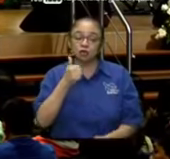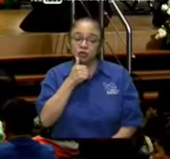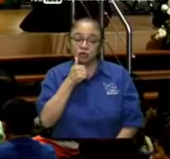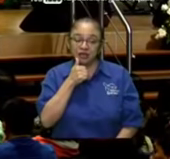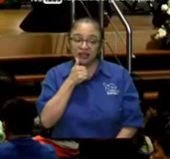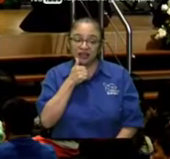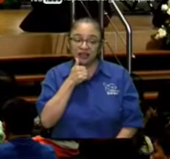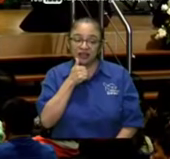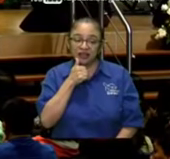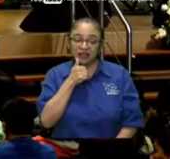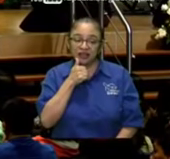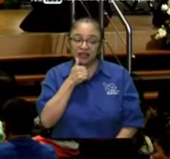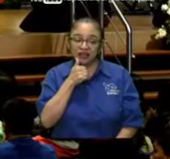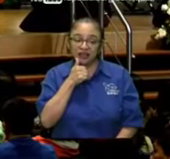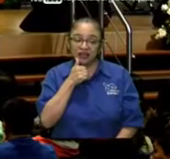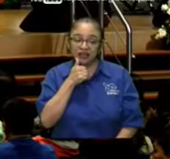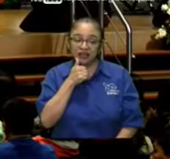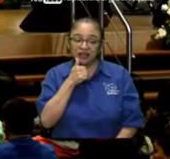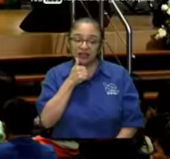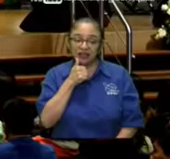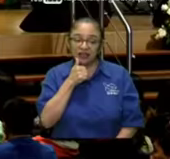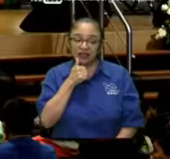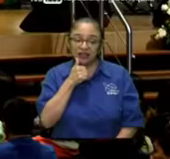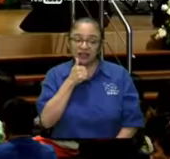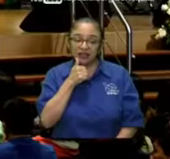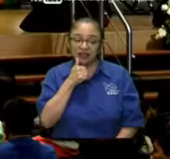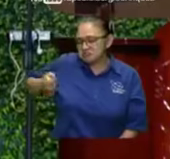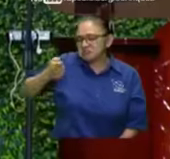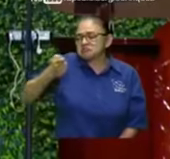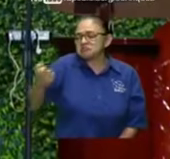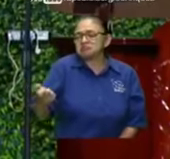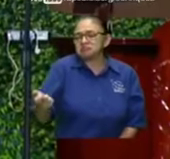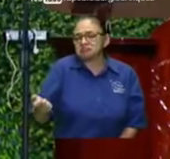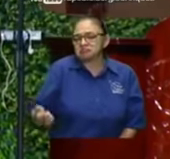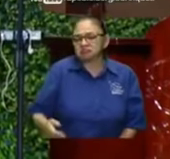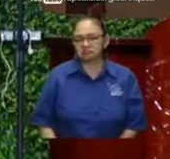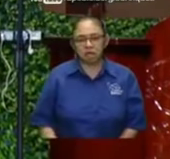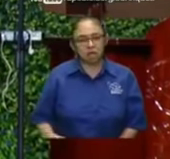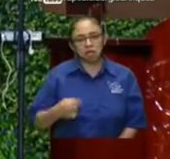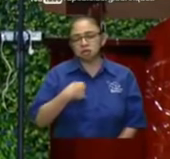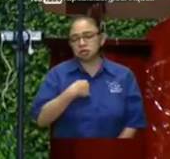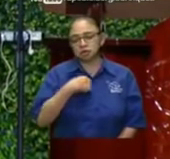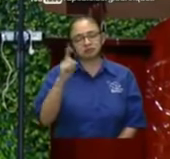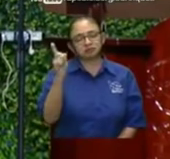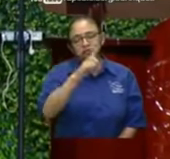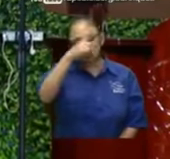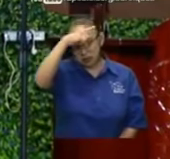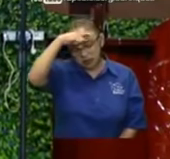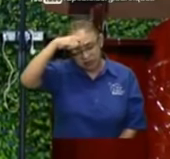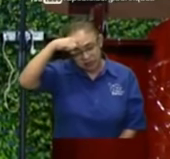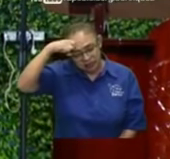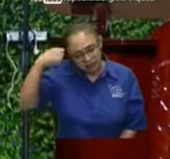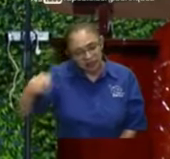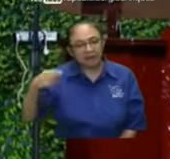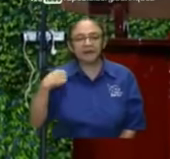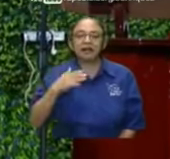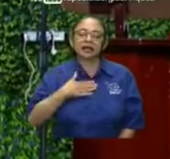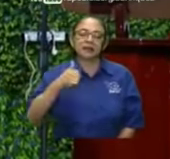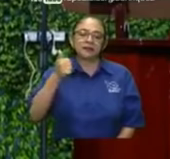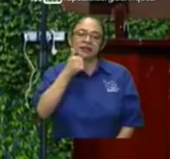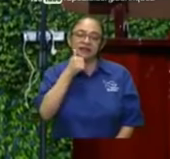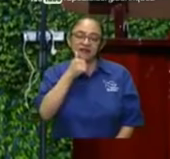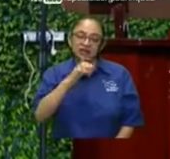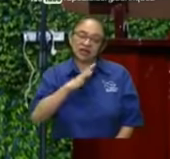devuelvo. Yo no voy a trabajar para multiplicártelo. ¿Por qué voy a estar trabajando para que mi jefe tenga más dinero? Y así piensa un montón de